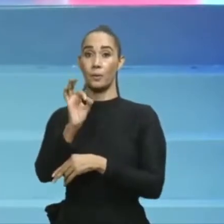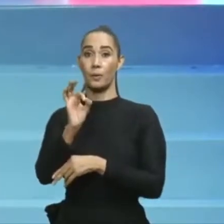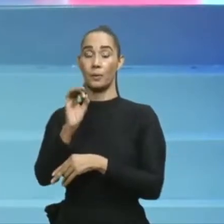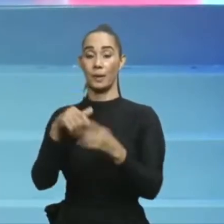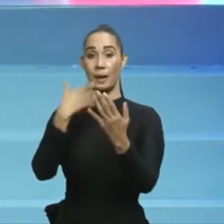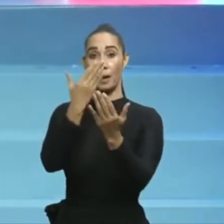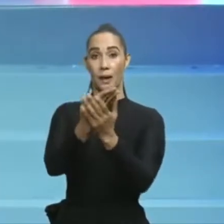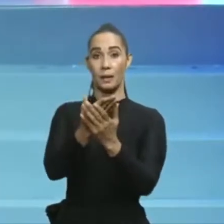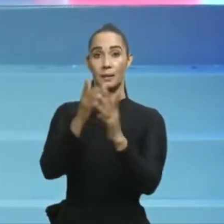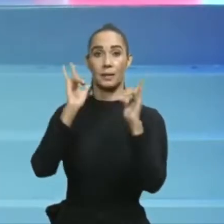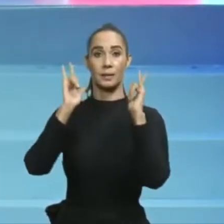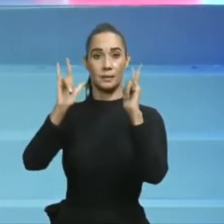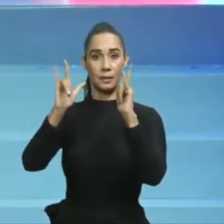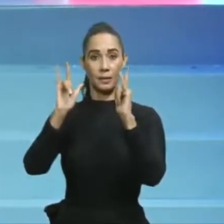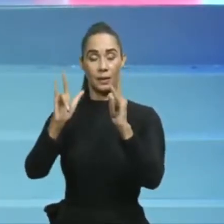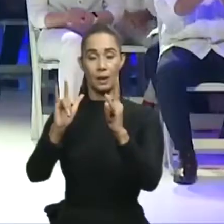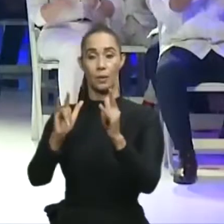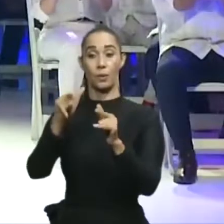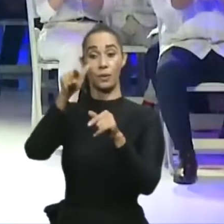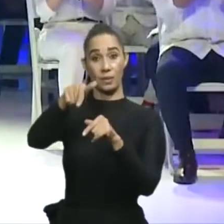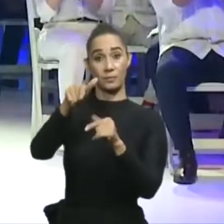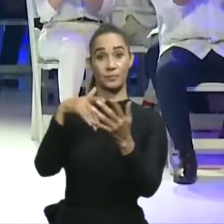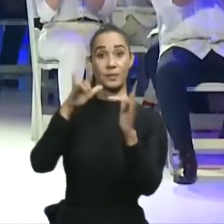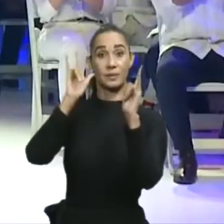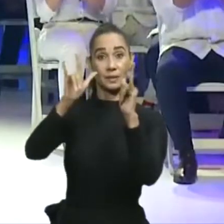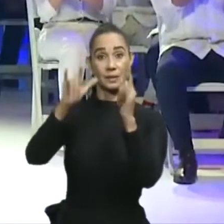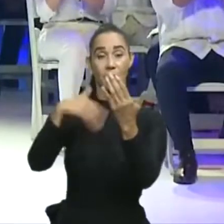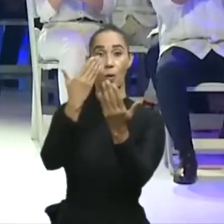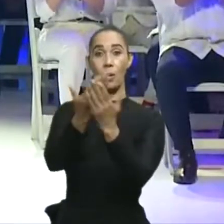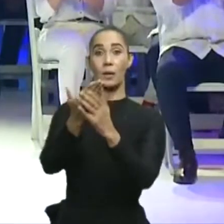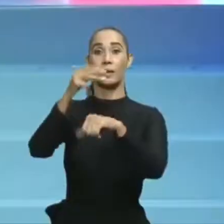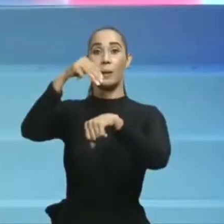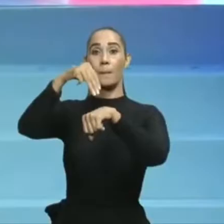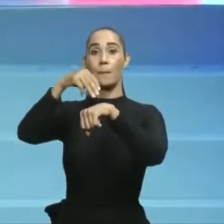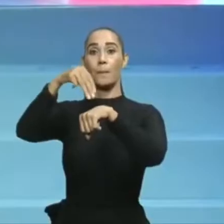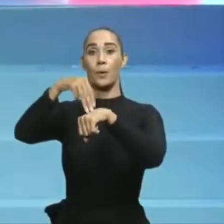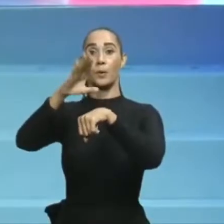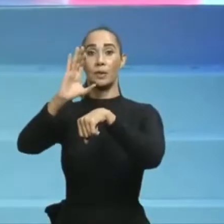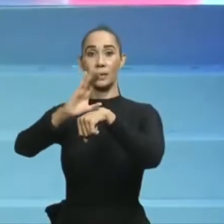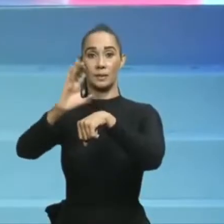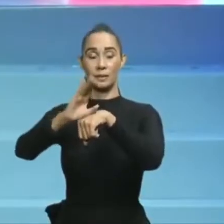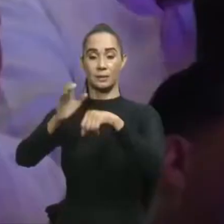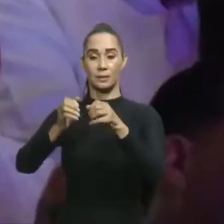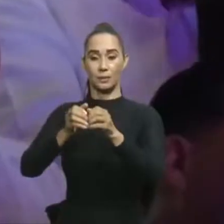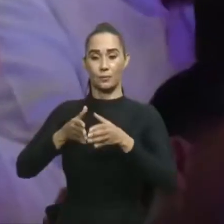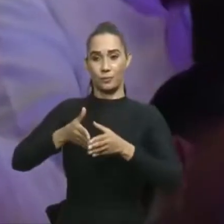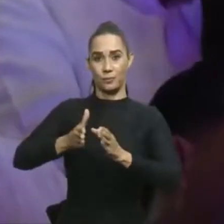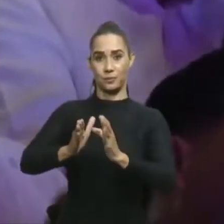desde santiago monte cristi para convertir la principal vía troncal del país